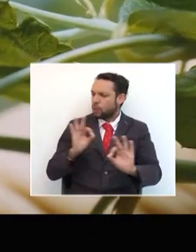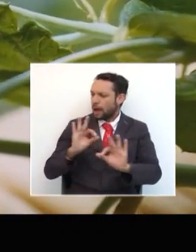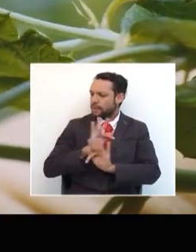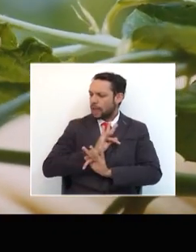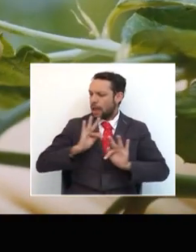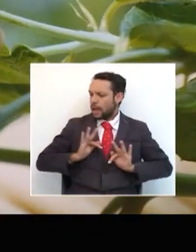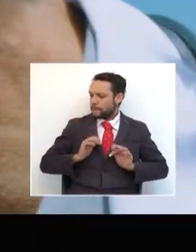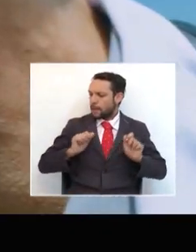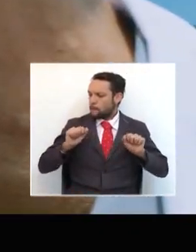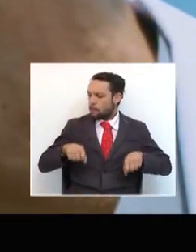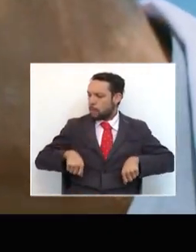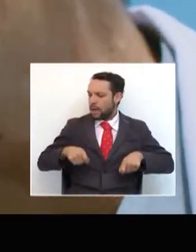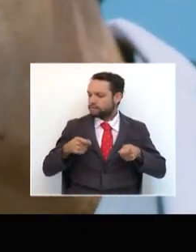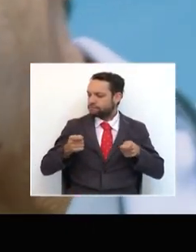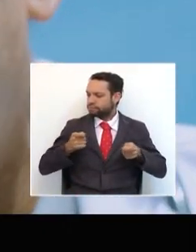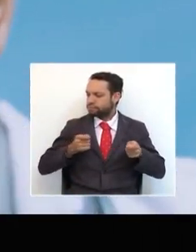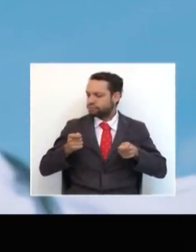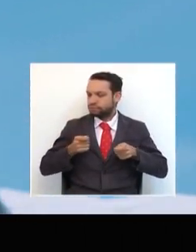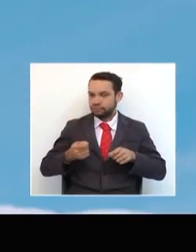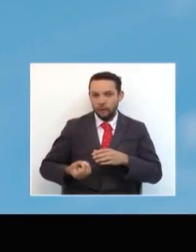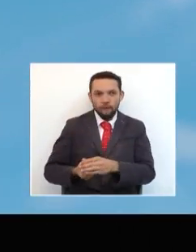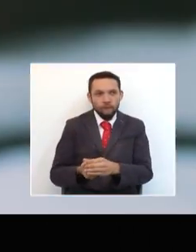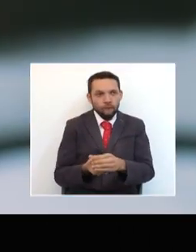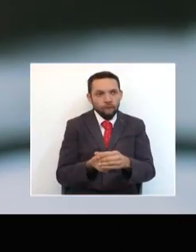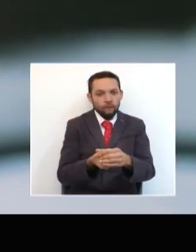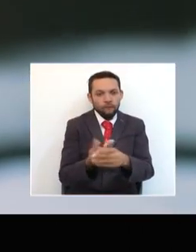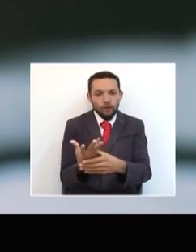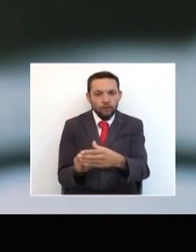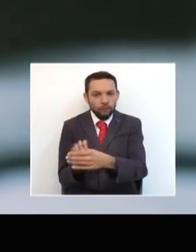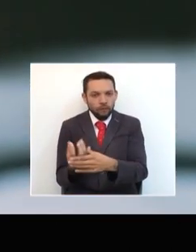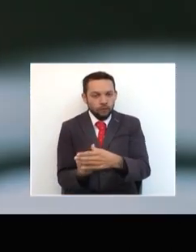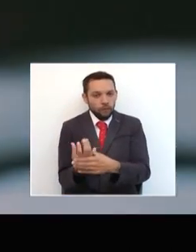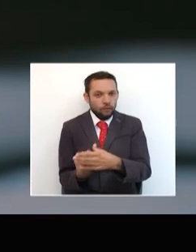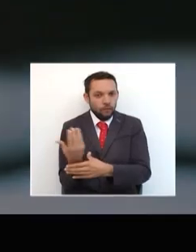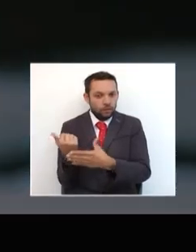podía manejar tanto con la fitoterapia, que son el uso de las plantas medicinales.